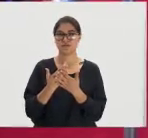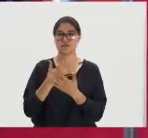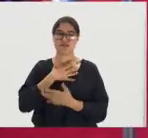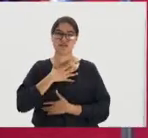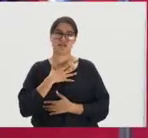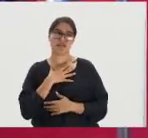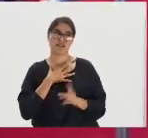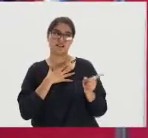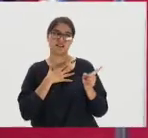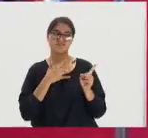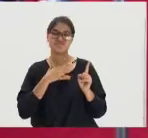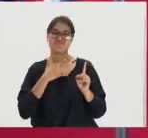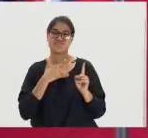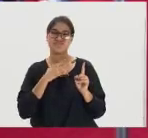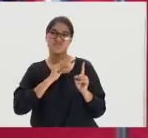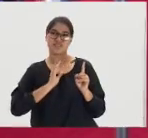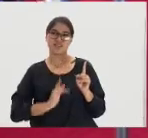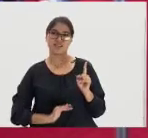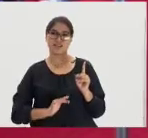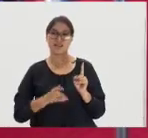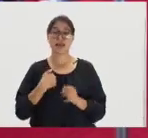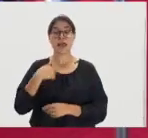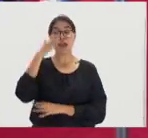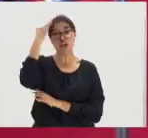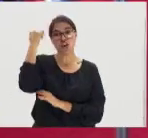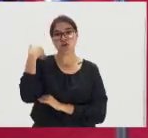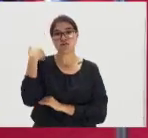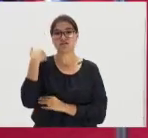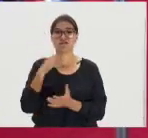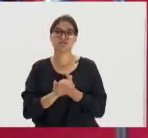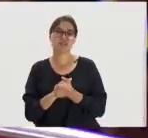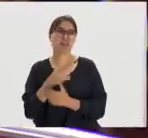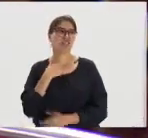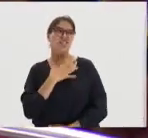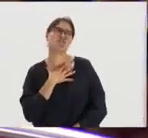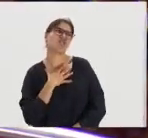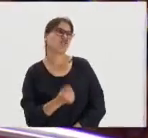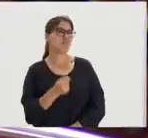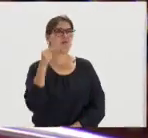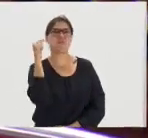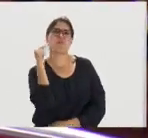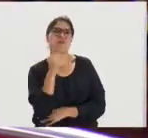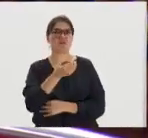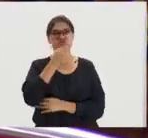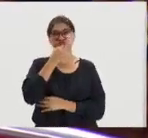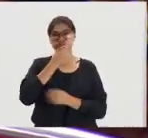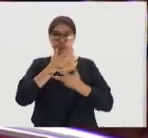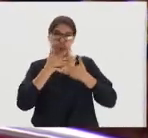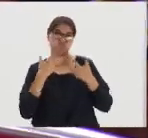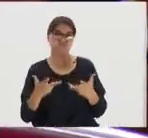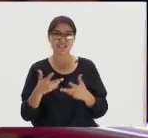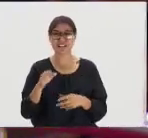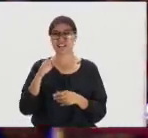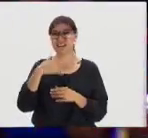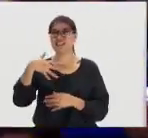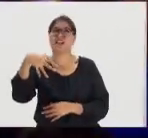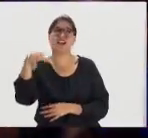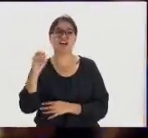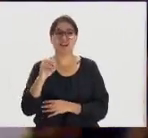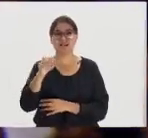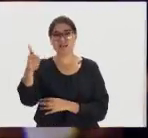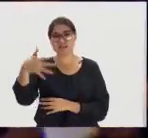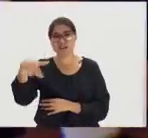Ya ves, yo por esa tu nana no la traigo, porque esa vieja además de que es hartona y pide para llevar. Ya, y